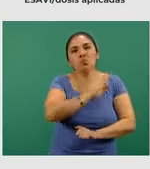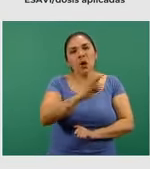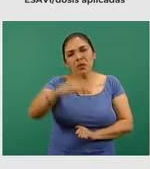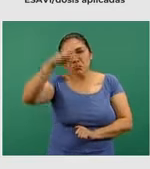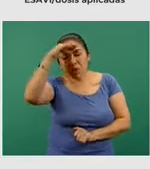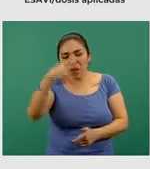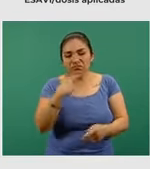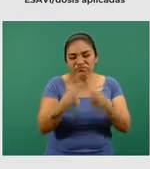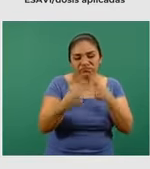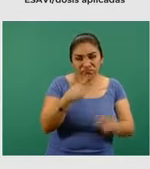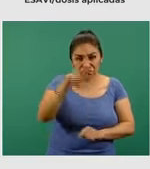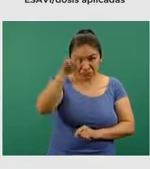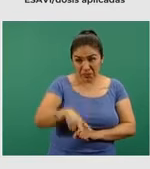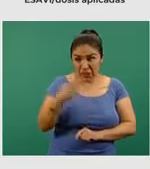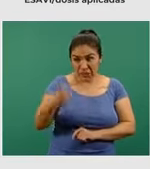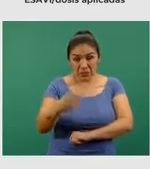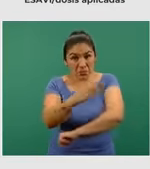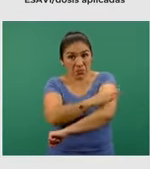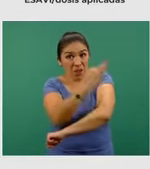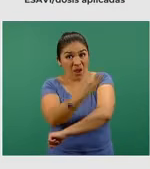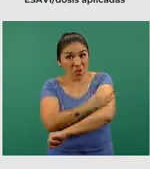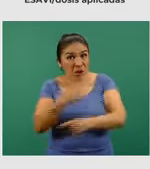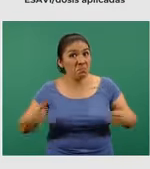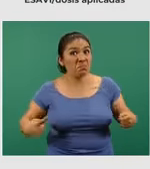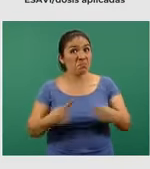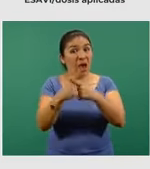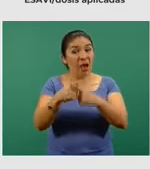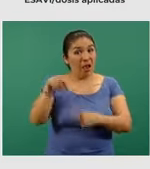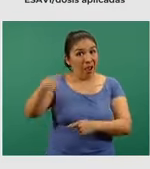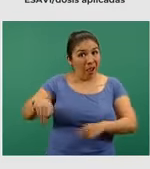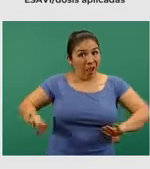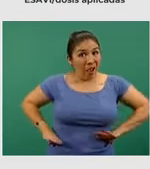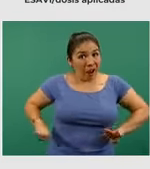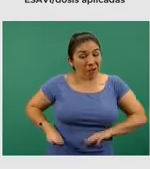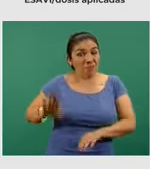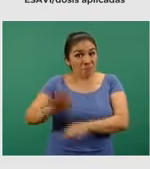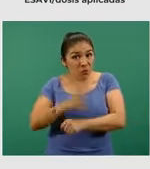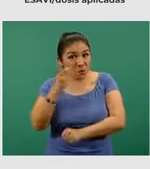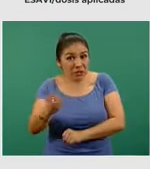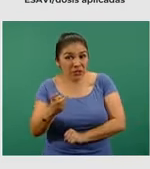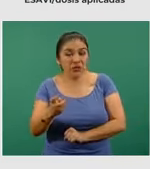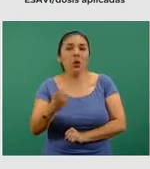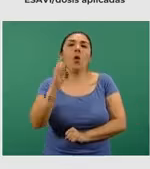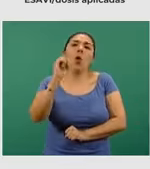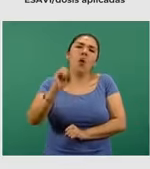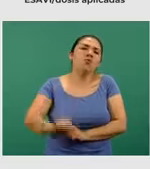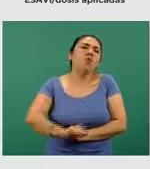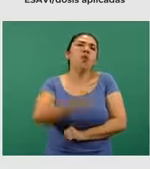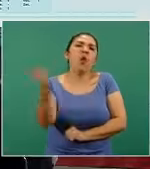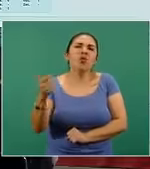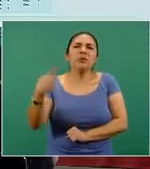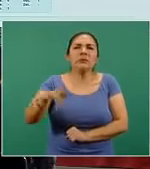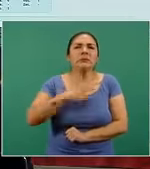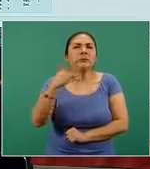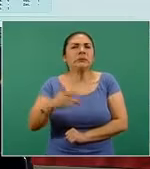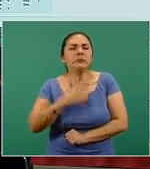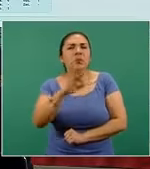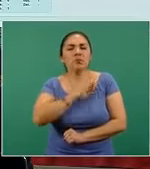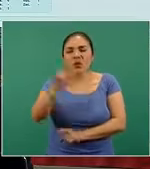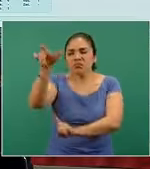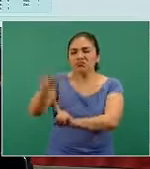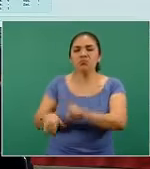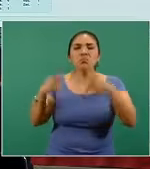determinado decir si la vacuna realmente estuvo involucrada en la causalidad de las manifestaciones, los signos o los síntomas que la